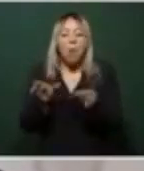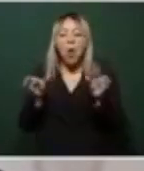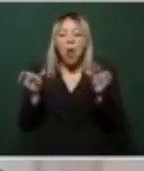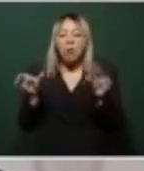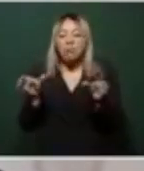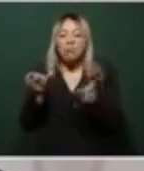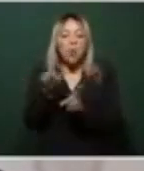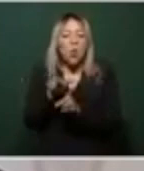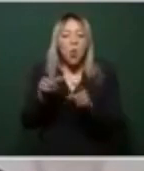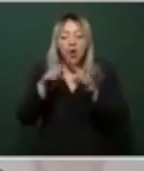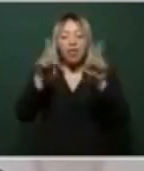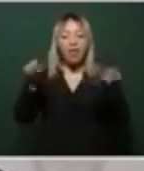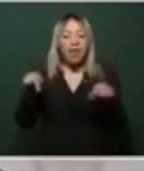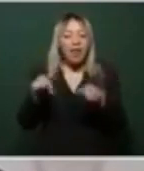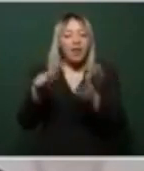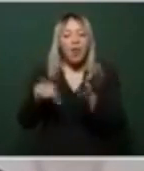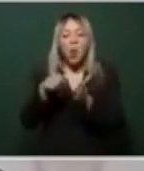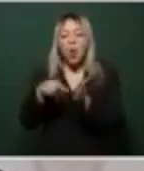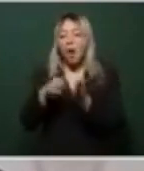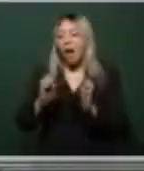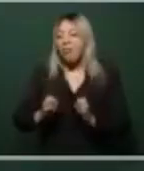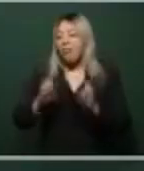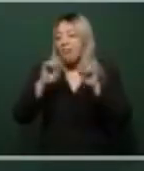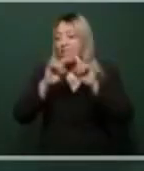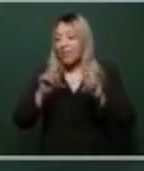50,000 policías privados